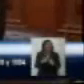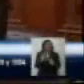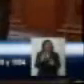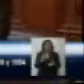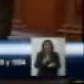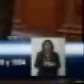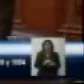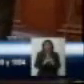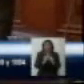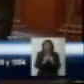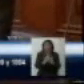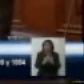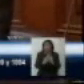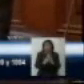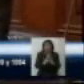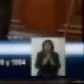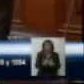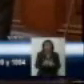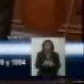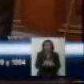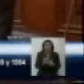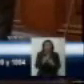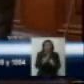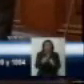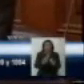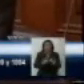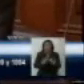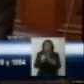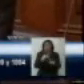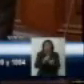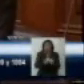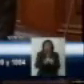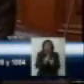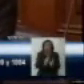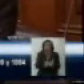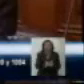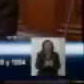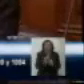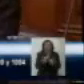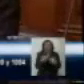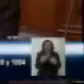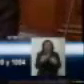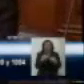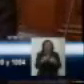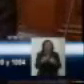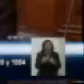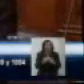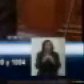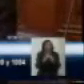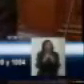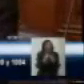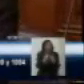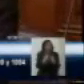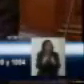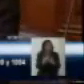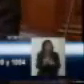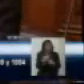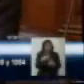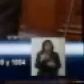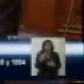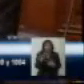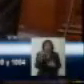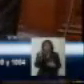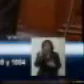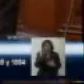2 oportunidades por el Congreso de la República. Y con motivo de esas modificaciones, sí se hicieron consultas y se pidió